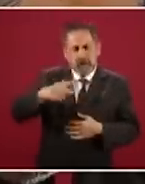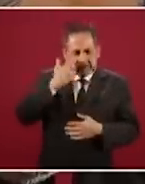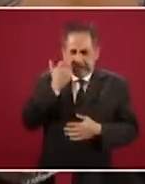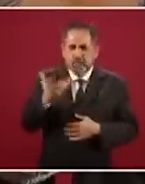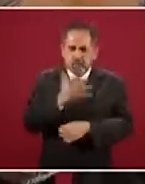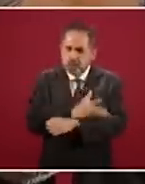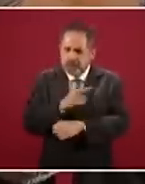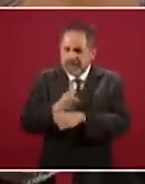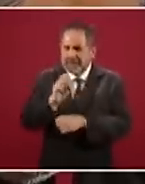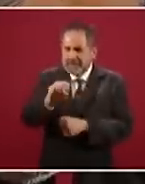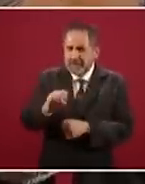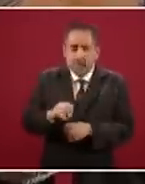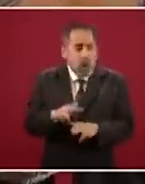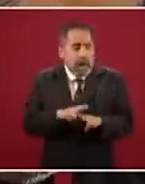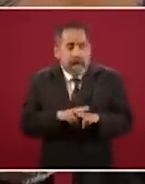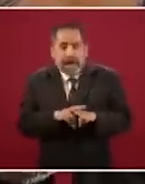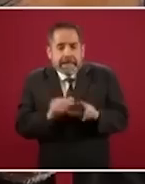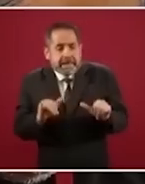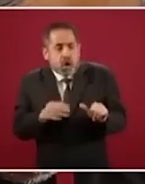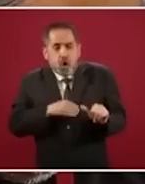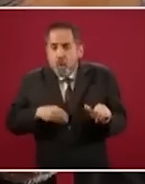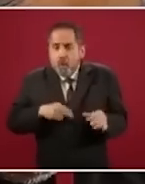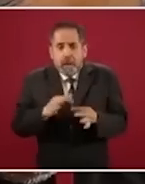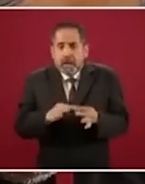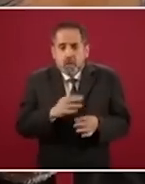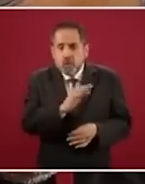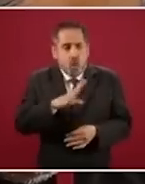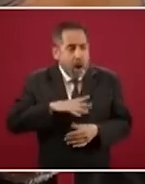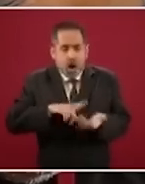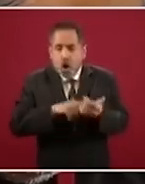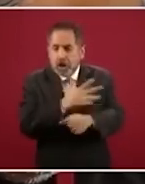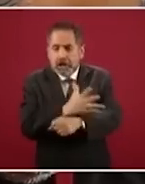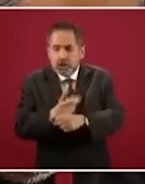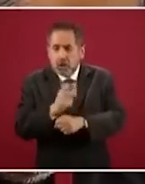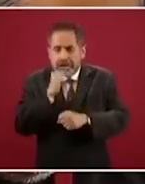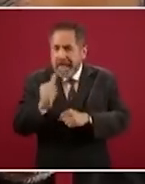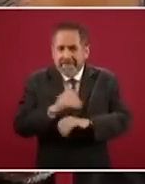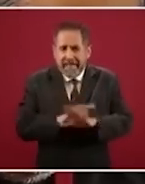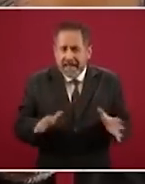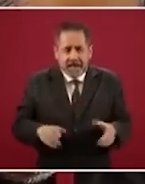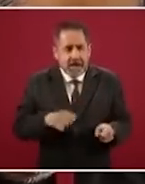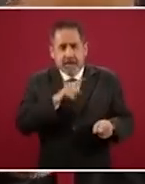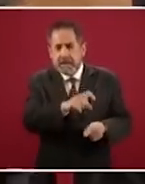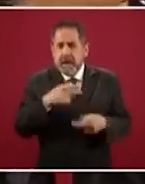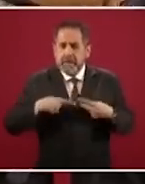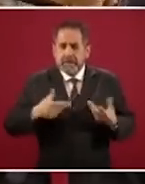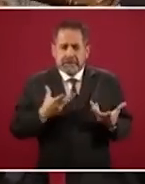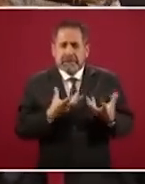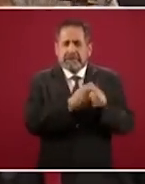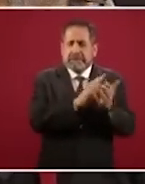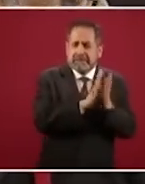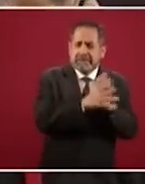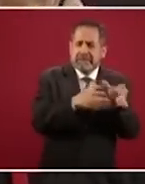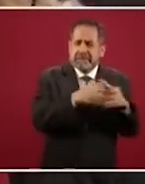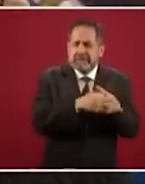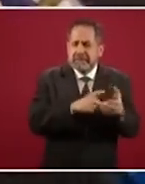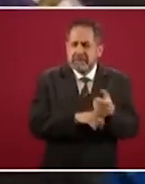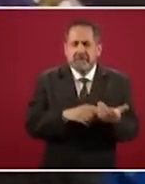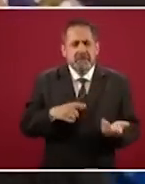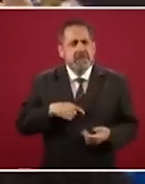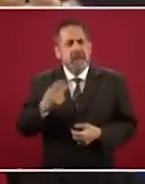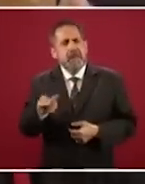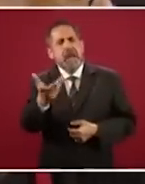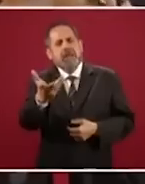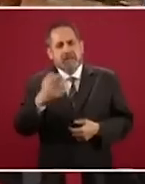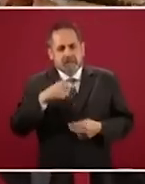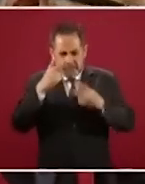la honestidad, pero ni siquiera cumplen con ese primer requisito. Muchos de esas personas que están ahí. Entonces, ¿qué va a hacer usted? ¿Si va